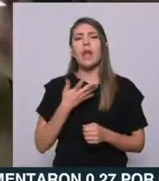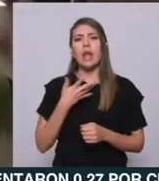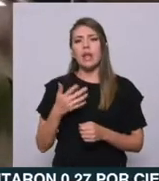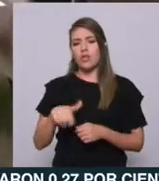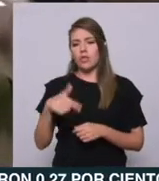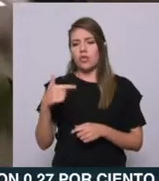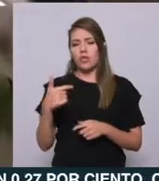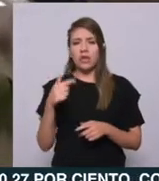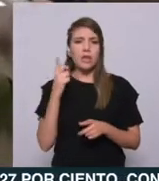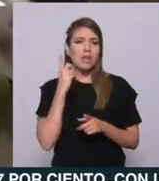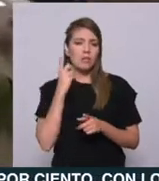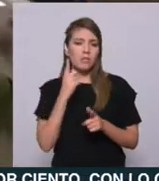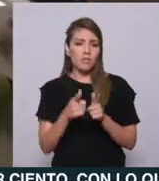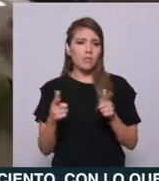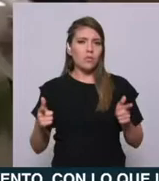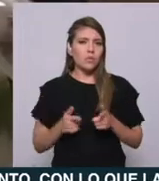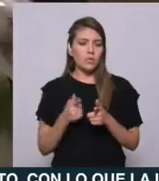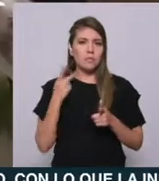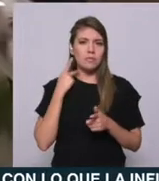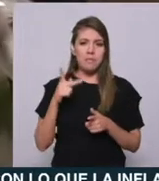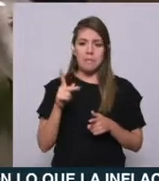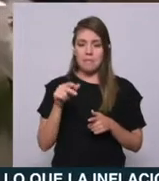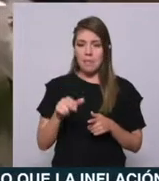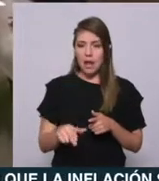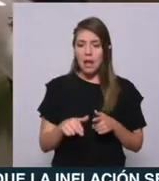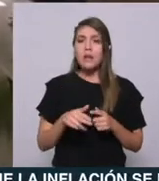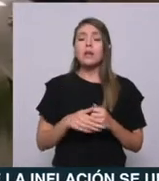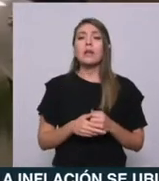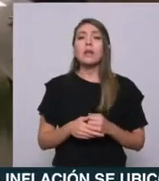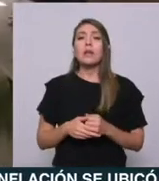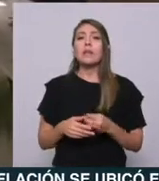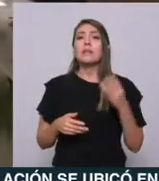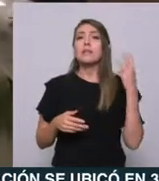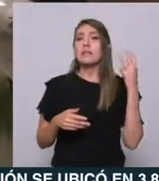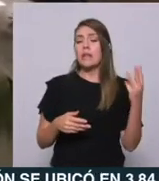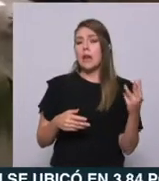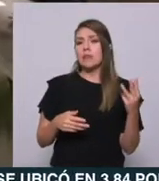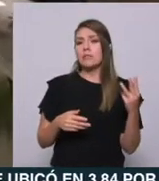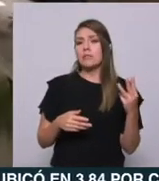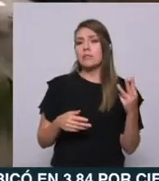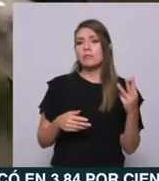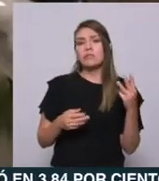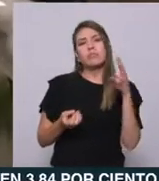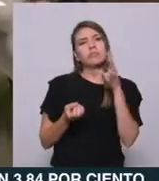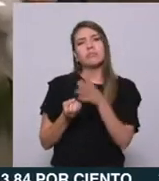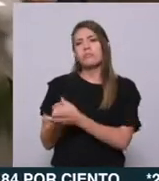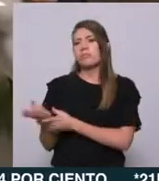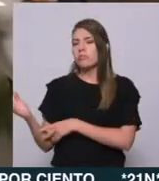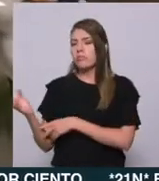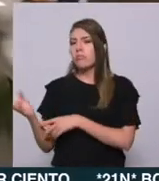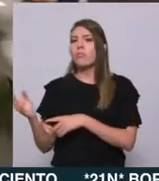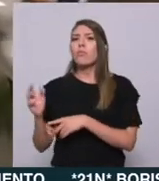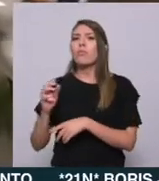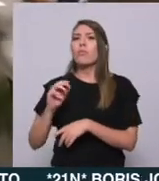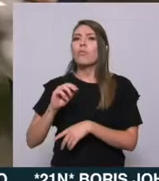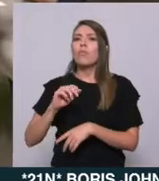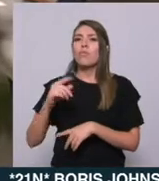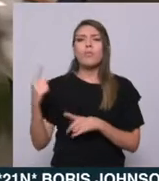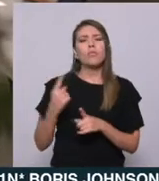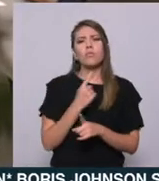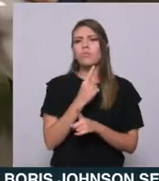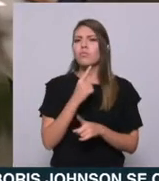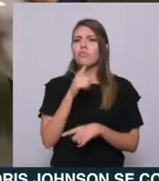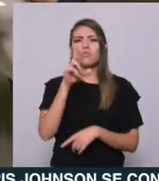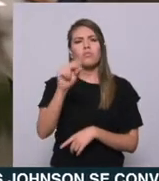de los 12 diputados, 3 se salieron, uno regresó para hablar en contra y